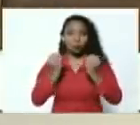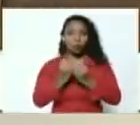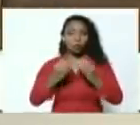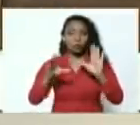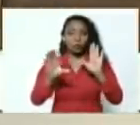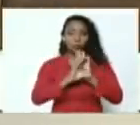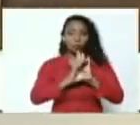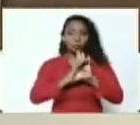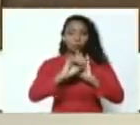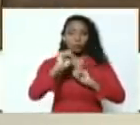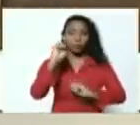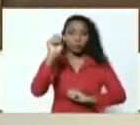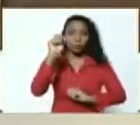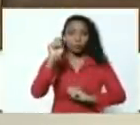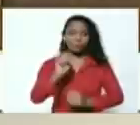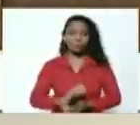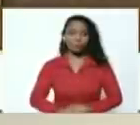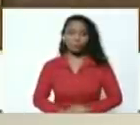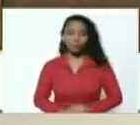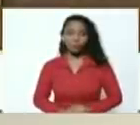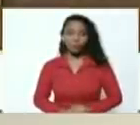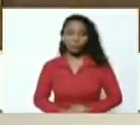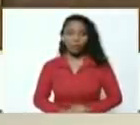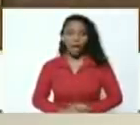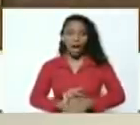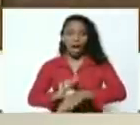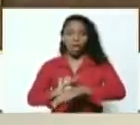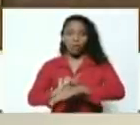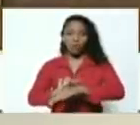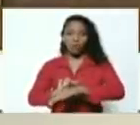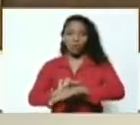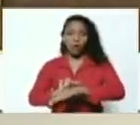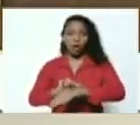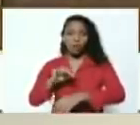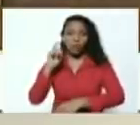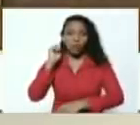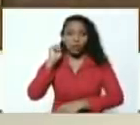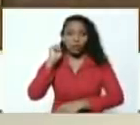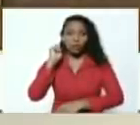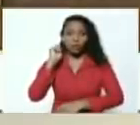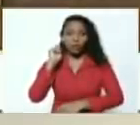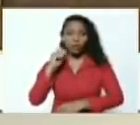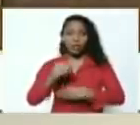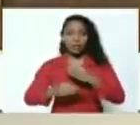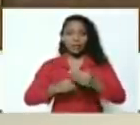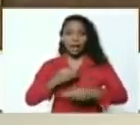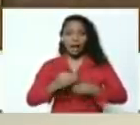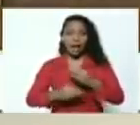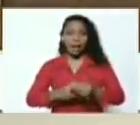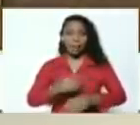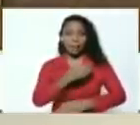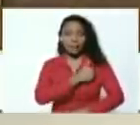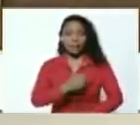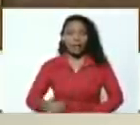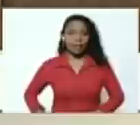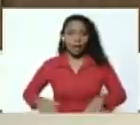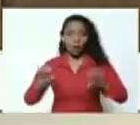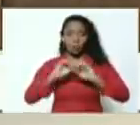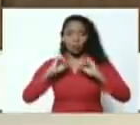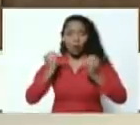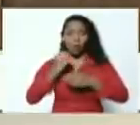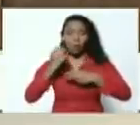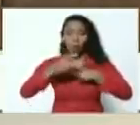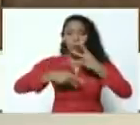Constitucional. A la doctora María Carolina Ameliash, presidenta de la Sala